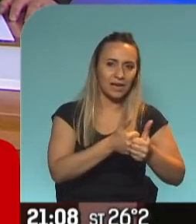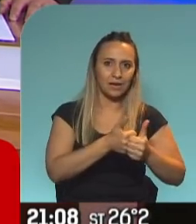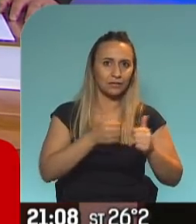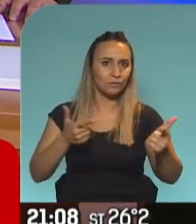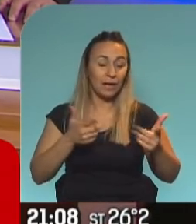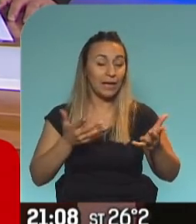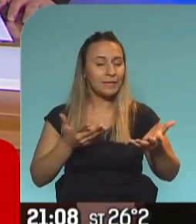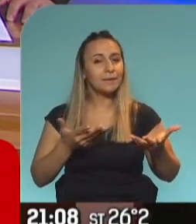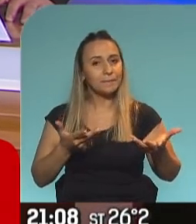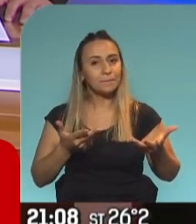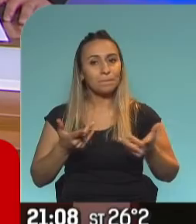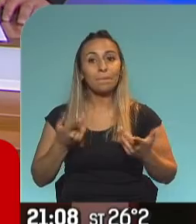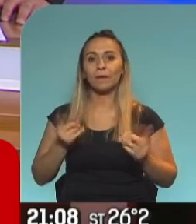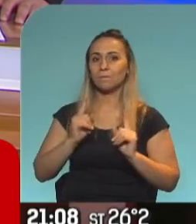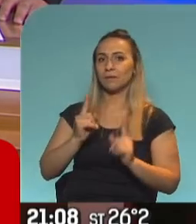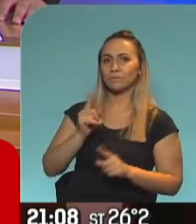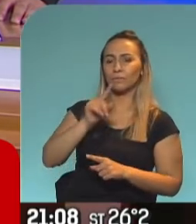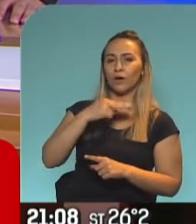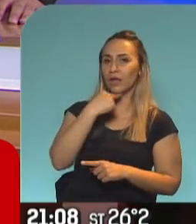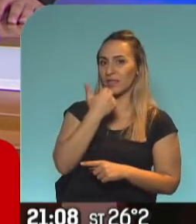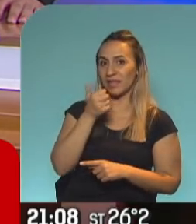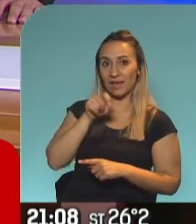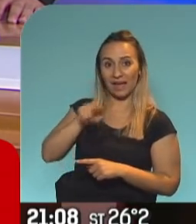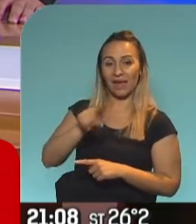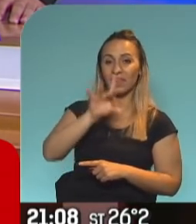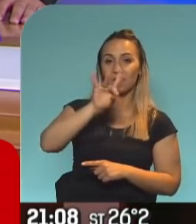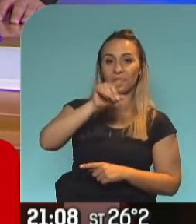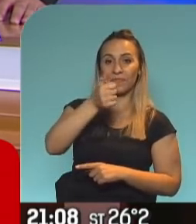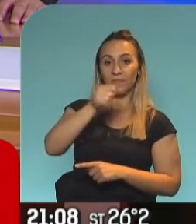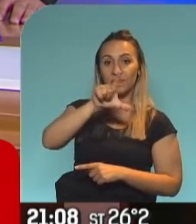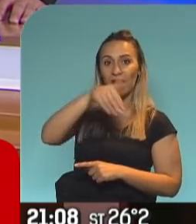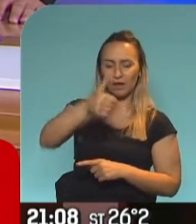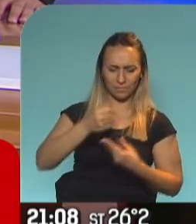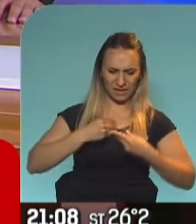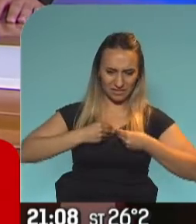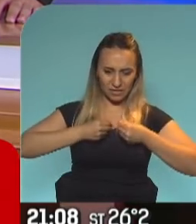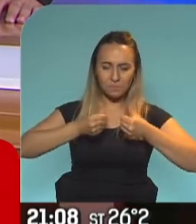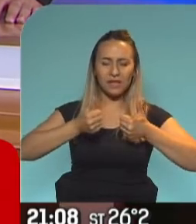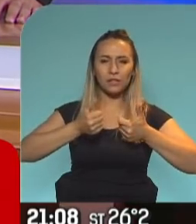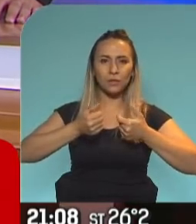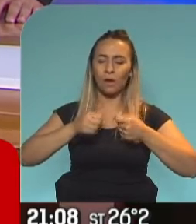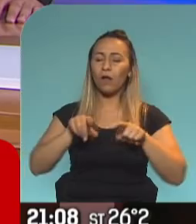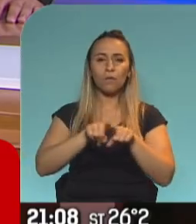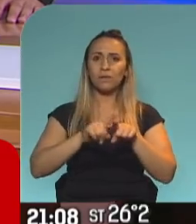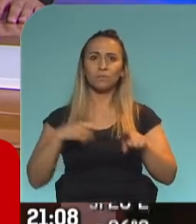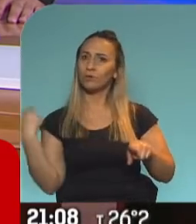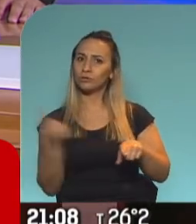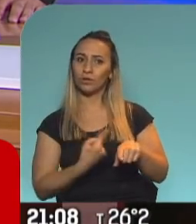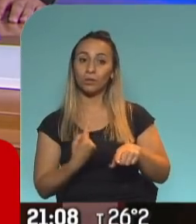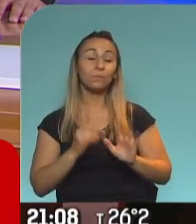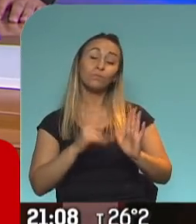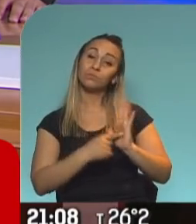ese sentimiento, el de Dalma, hacia el sentimiento de todos. Sin embargo, Dalma tiene que